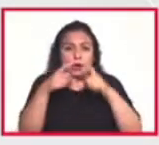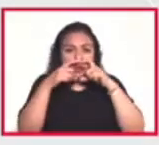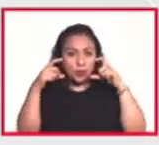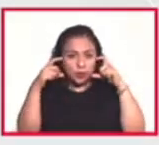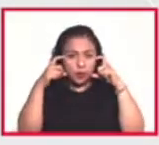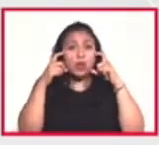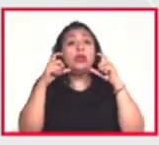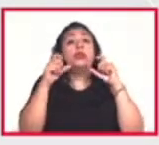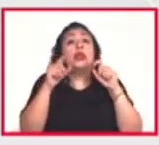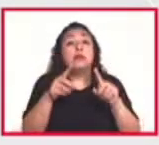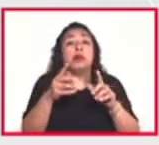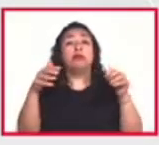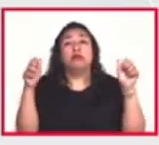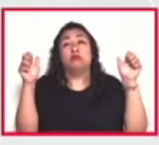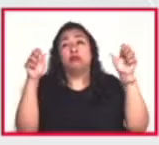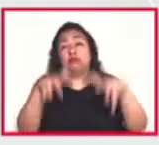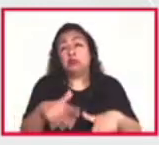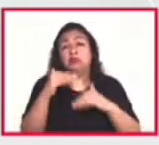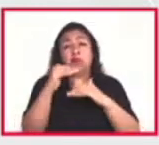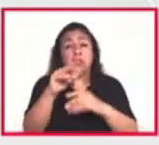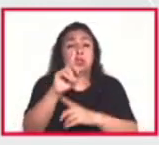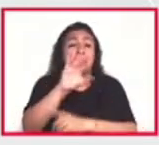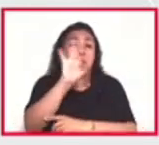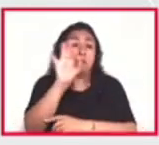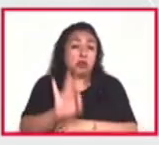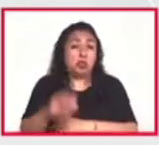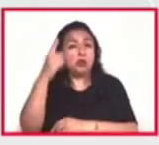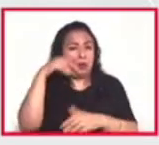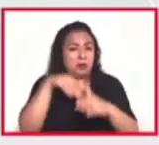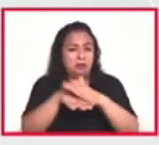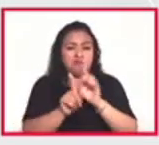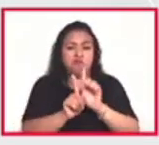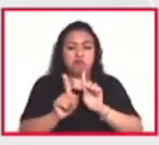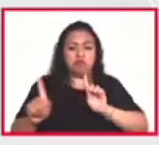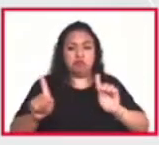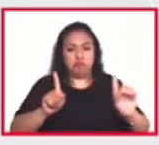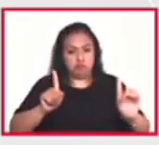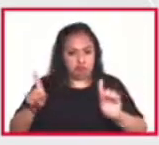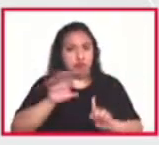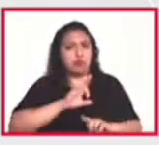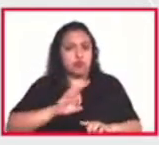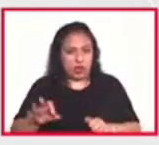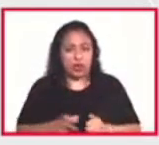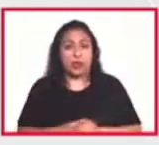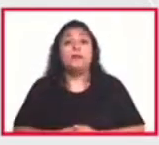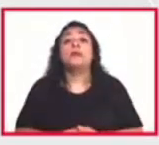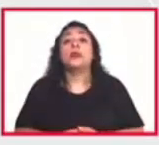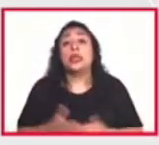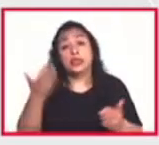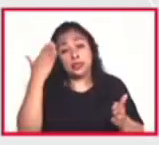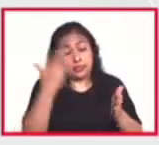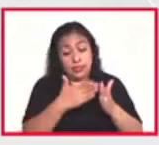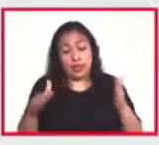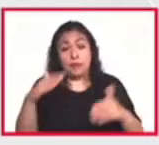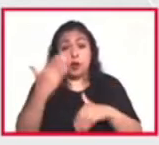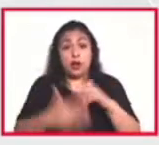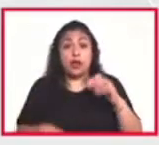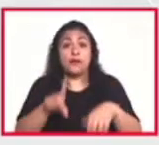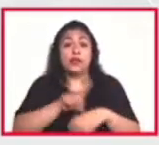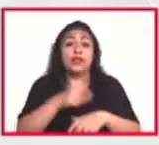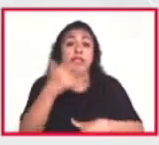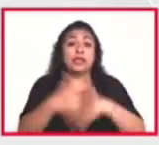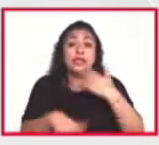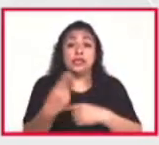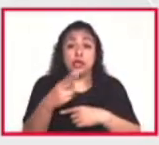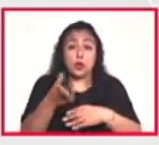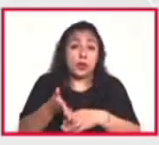aforo máximo del 30% para permitir la sana distancia. La temporada concluirá el 15 de noviembre, pero